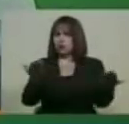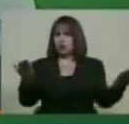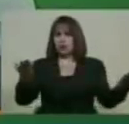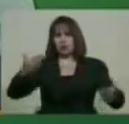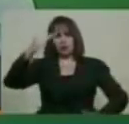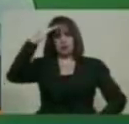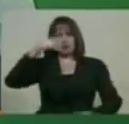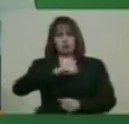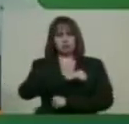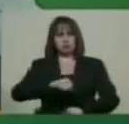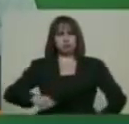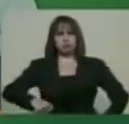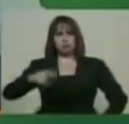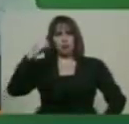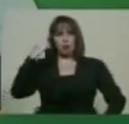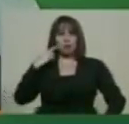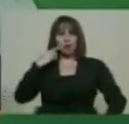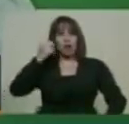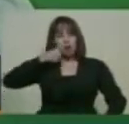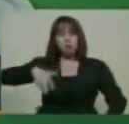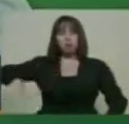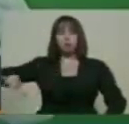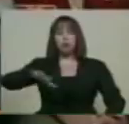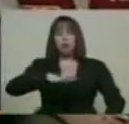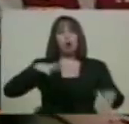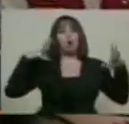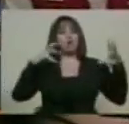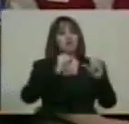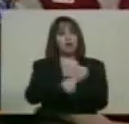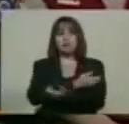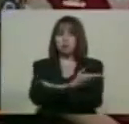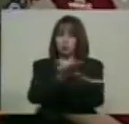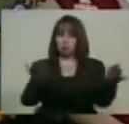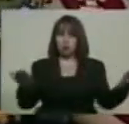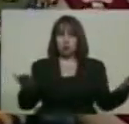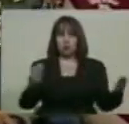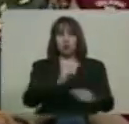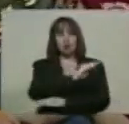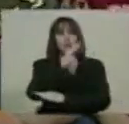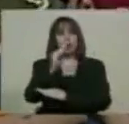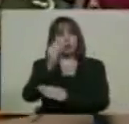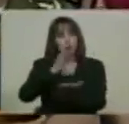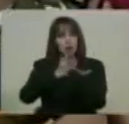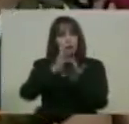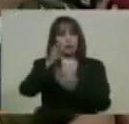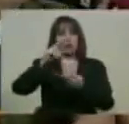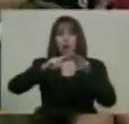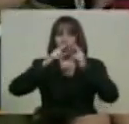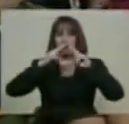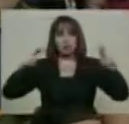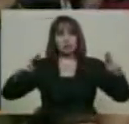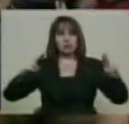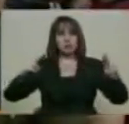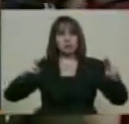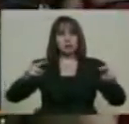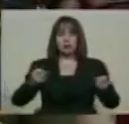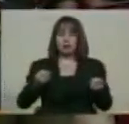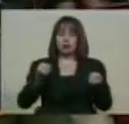Armada Nacional Bolivariana, el pueblo confía en ustedes para preservar el camino de paz que merece nuestro